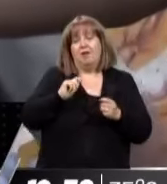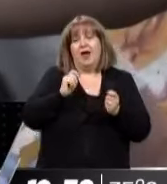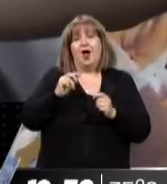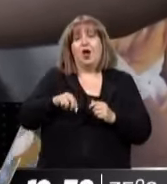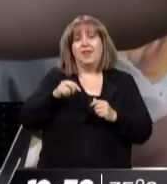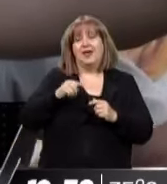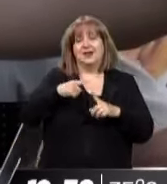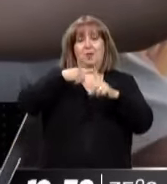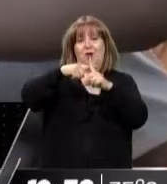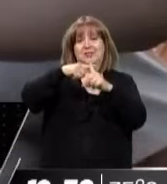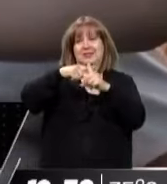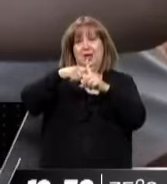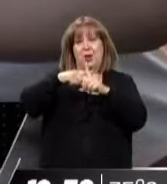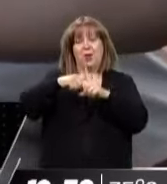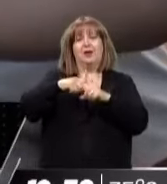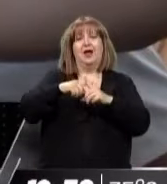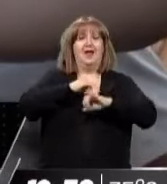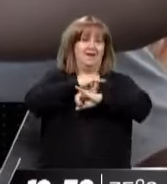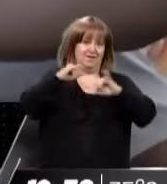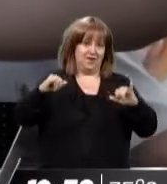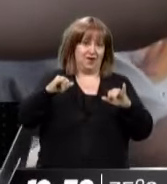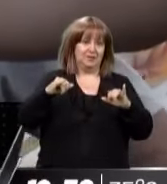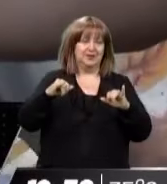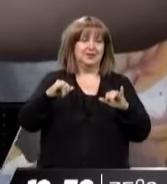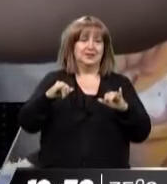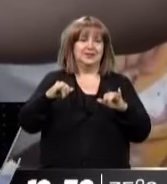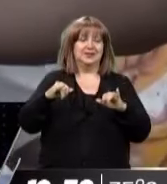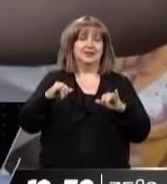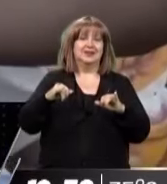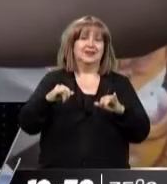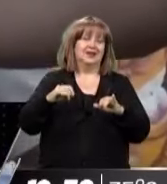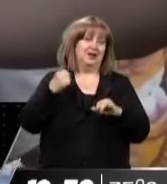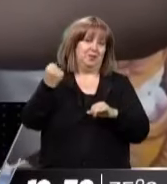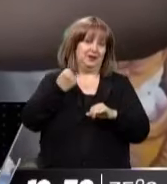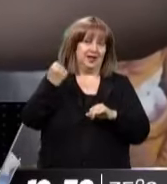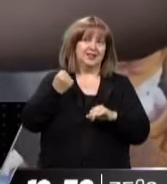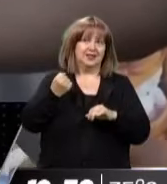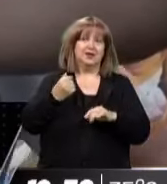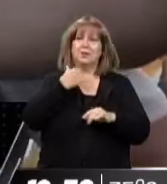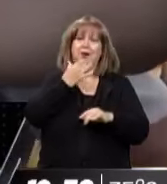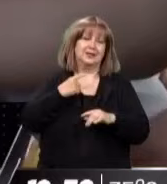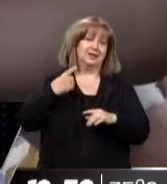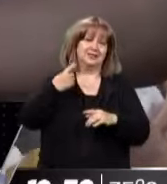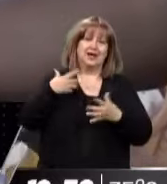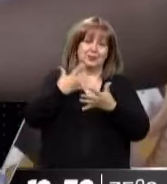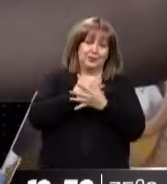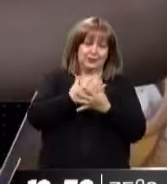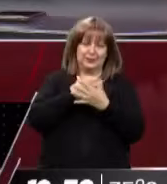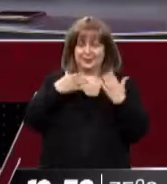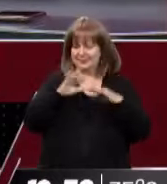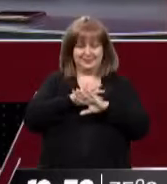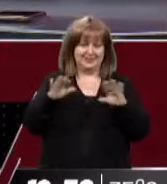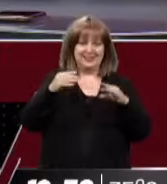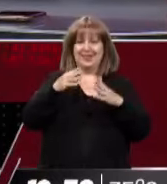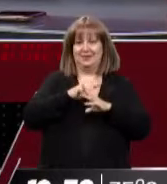con esta noticia hoy te digo con el diario el lunes que lógicamente que valió la pena toti fue muy difícil no